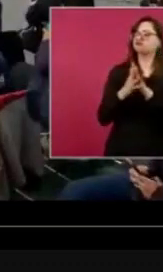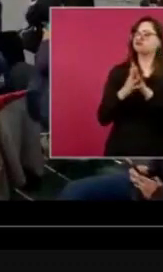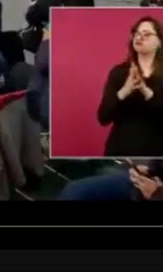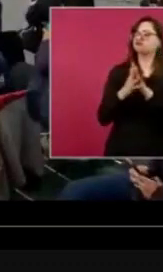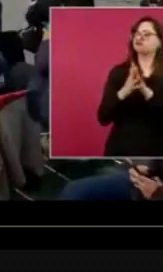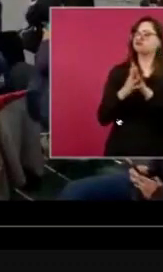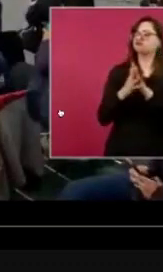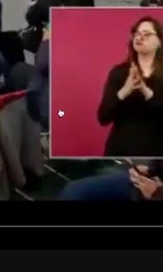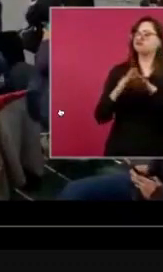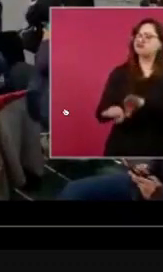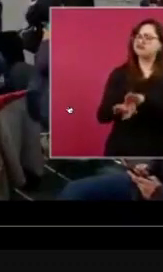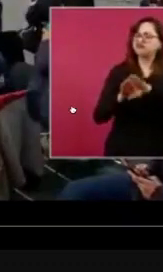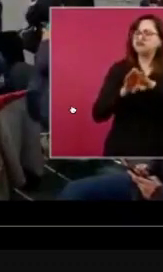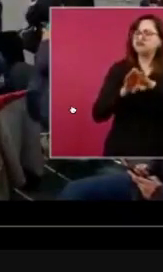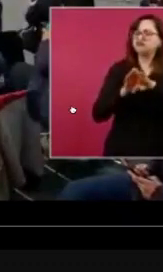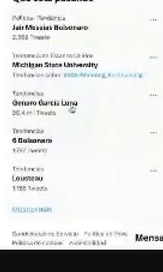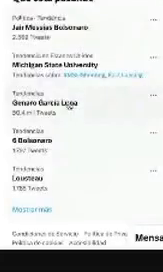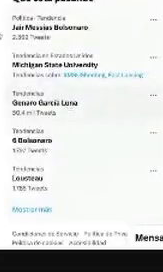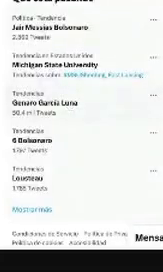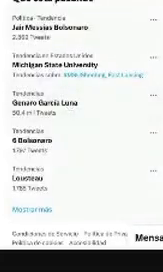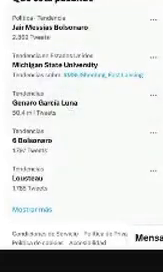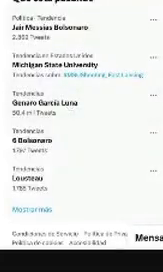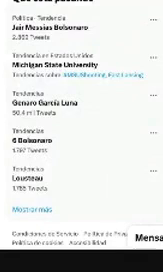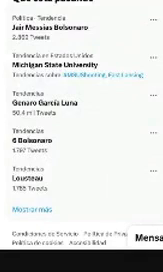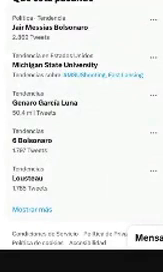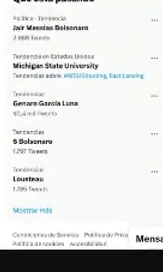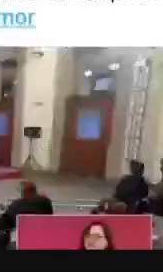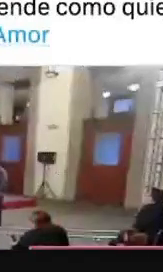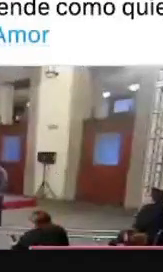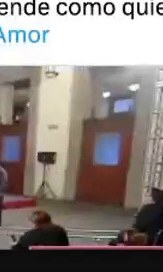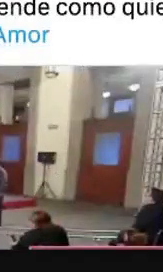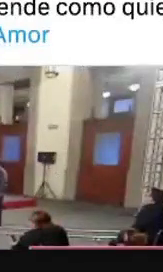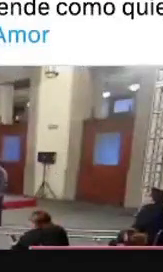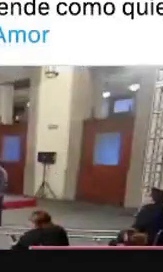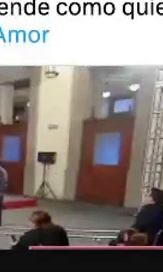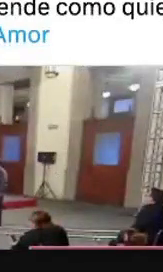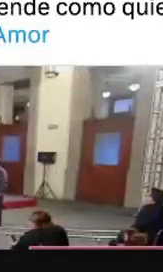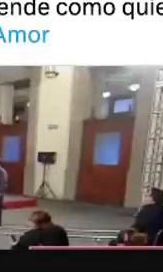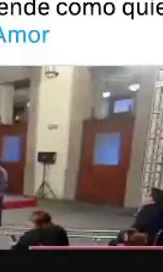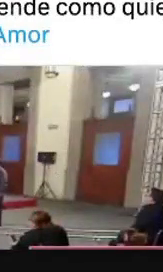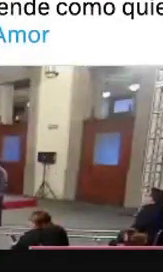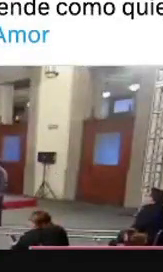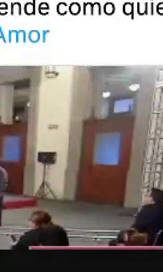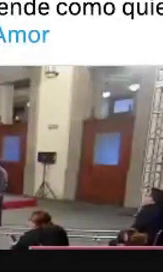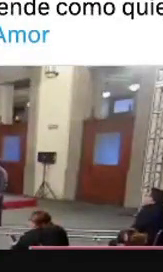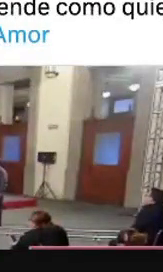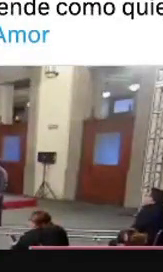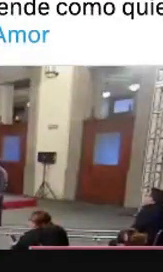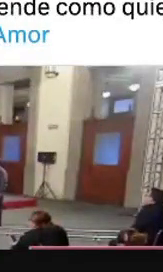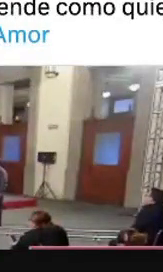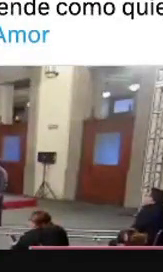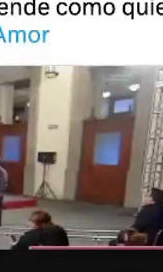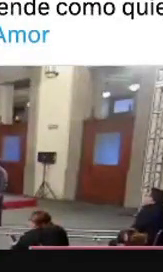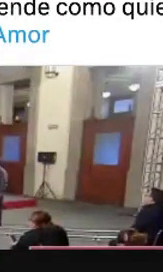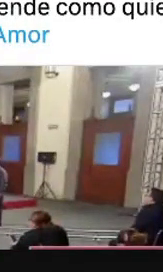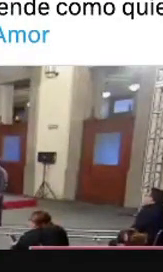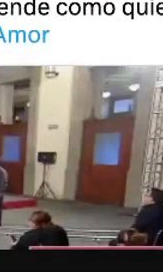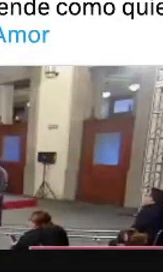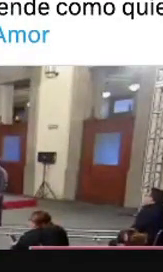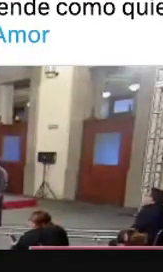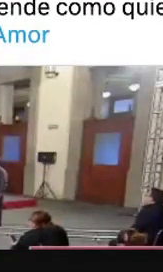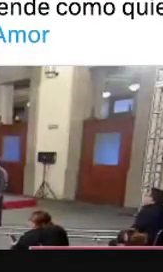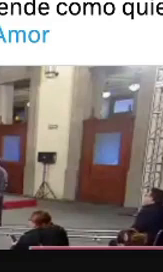Esta mierda, él hablando mierda y entonces ahí se le cuenta que como que ella cada vez que lo ve aprende, porque es como ahora leer un libro de historia. Y dice, ella nunca ha leído un libro de